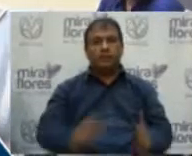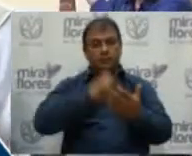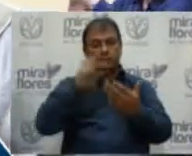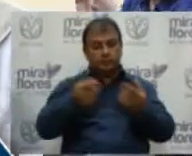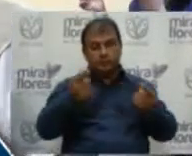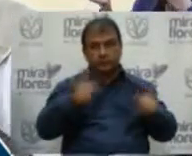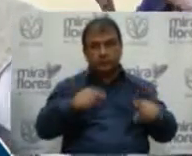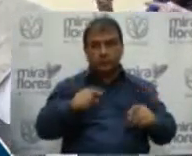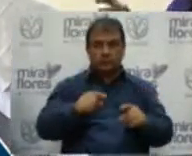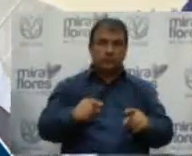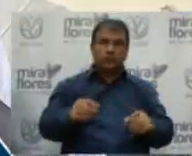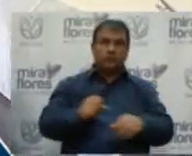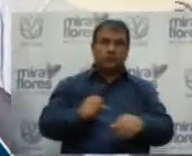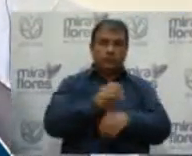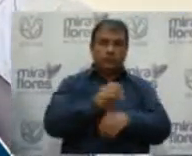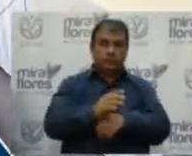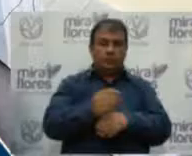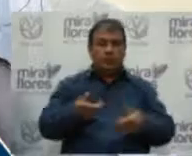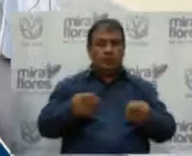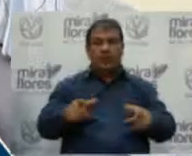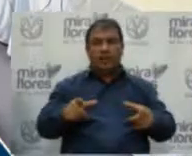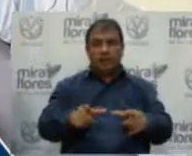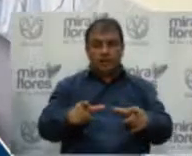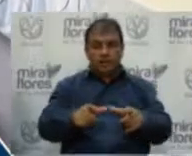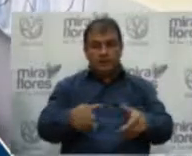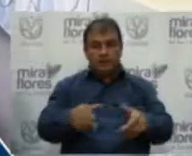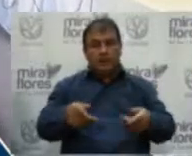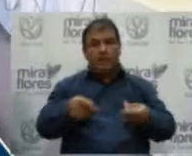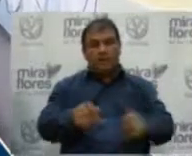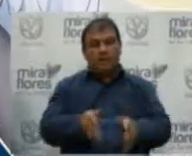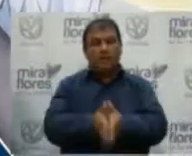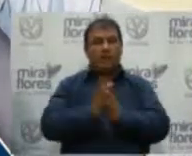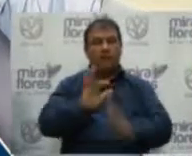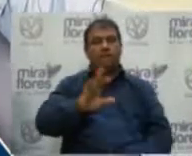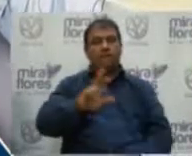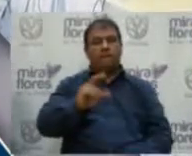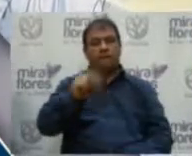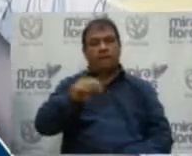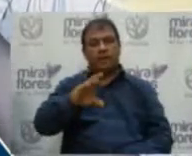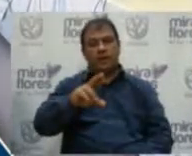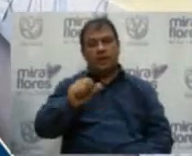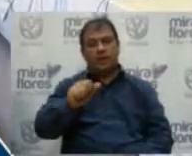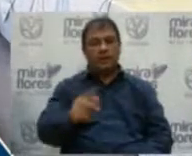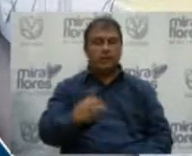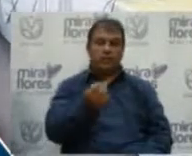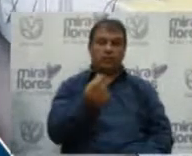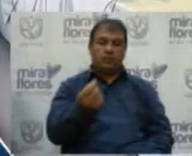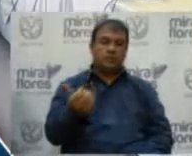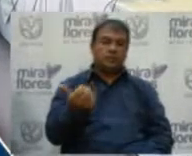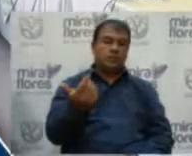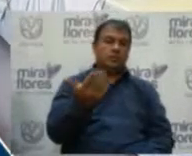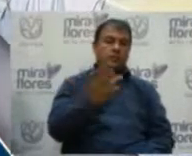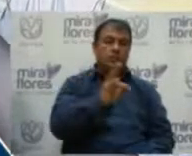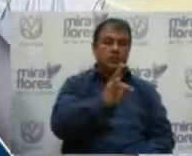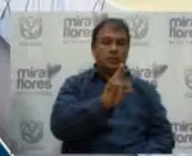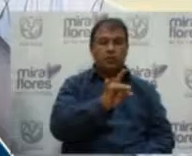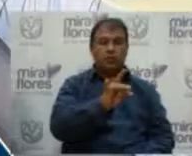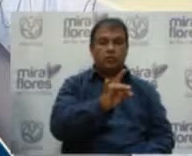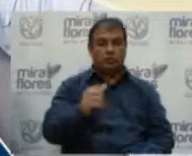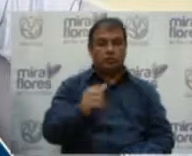de acuerdo de Consejo que aprueba la licencia solicitada por la regidora Franca Rey Camino del 12 al 18 de julio por